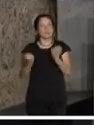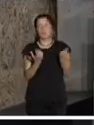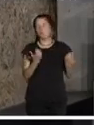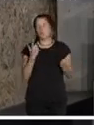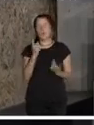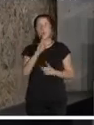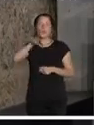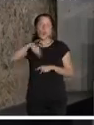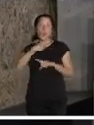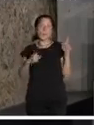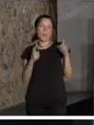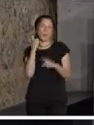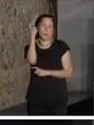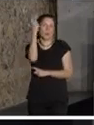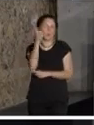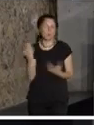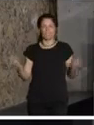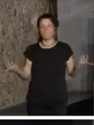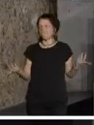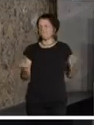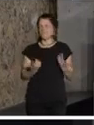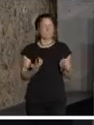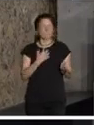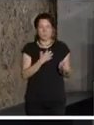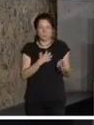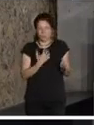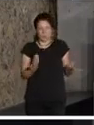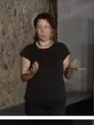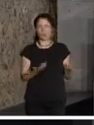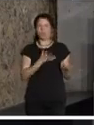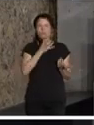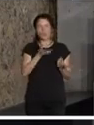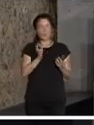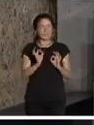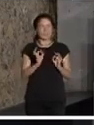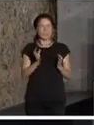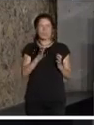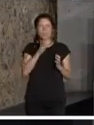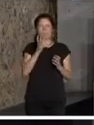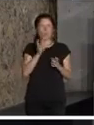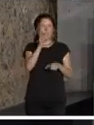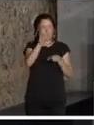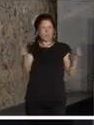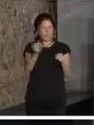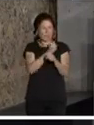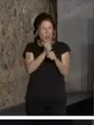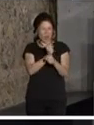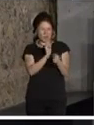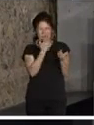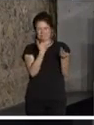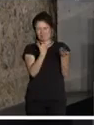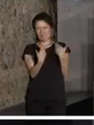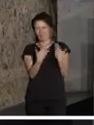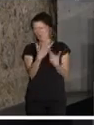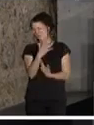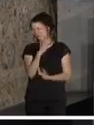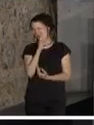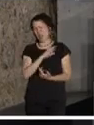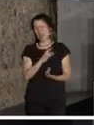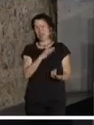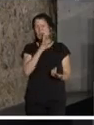puede durar una hora y media y tenemos así a la gente porque estamos tratando muy mal a los trabajadores se les está